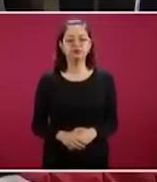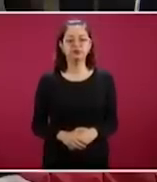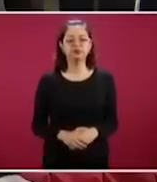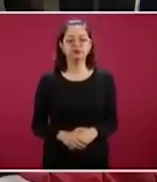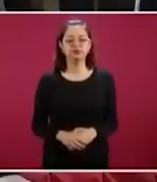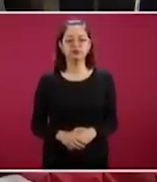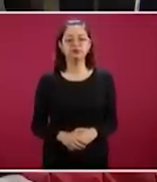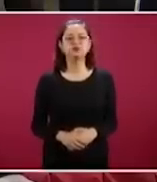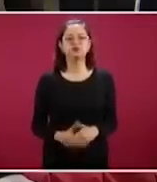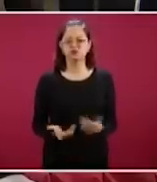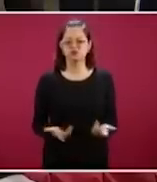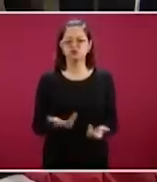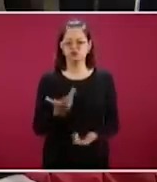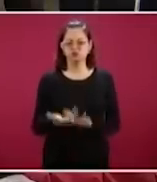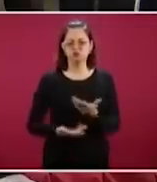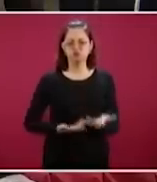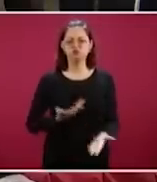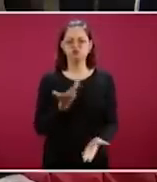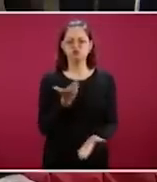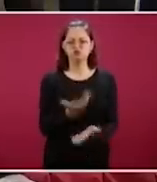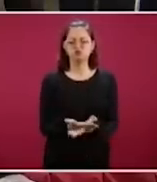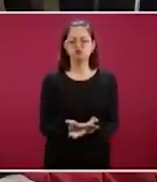aceptaron la propuesta